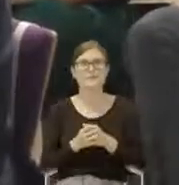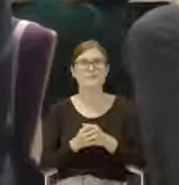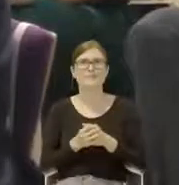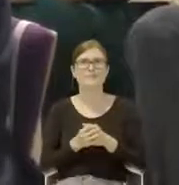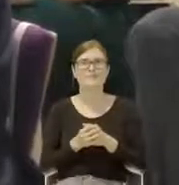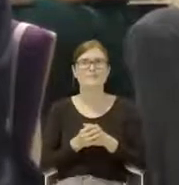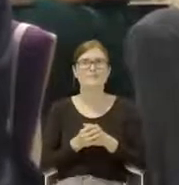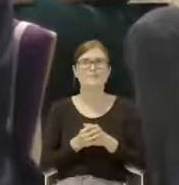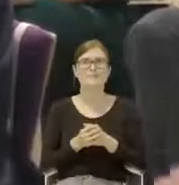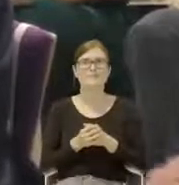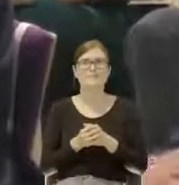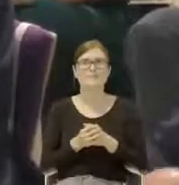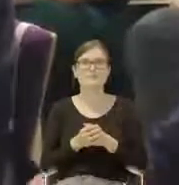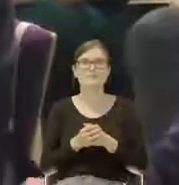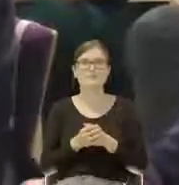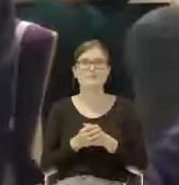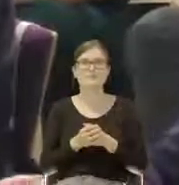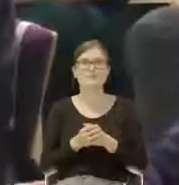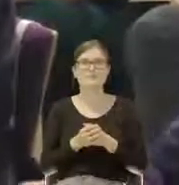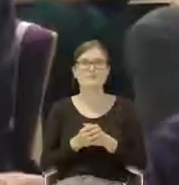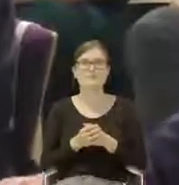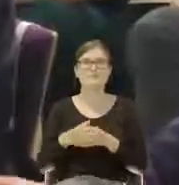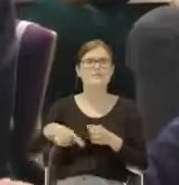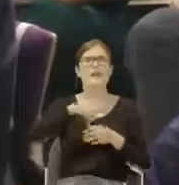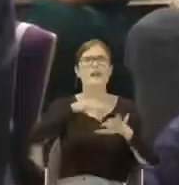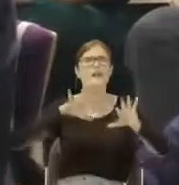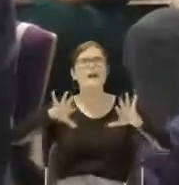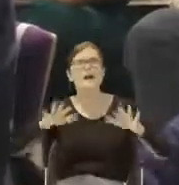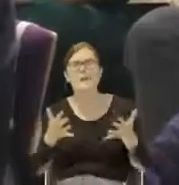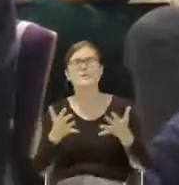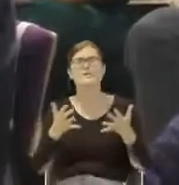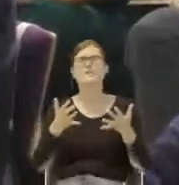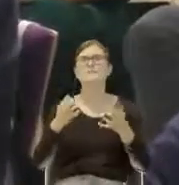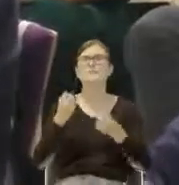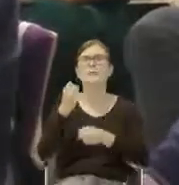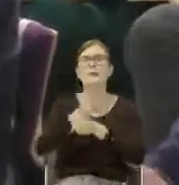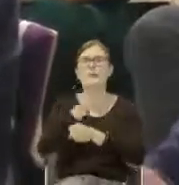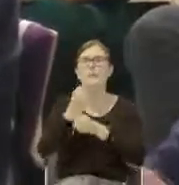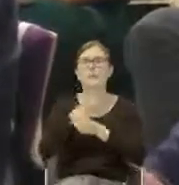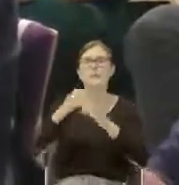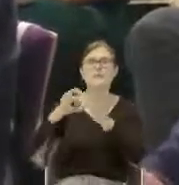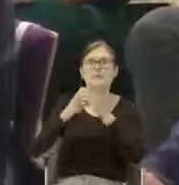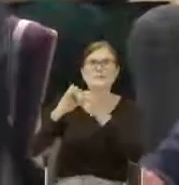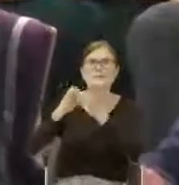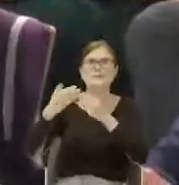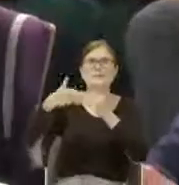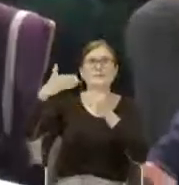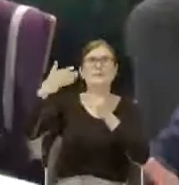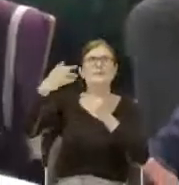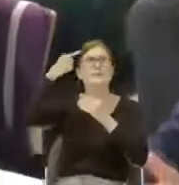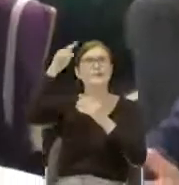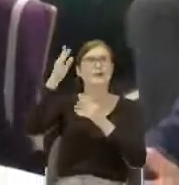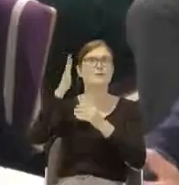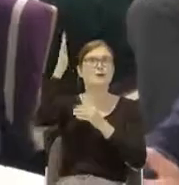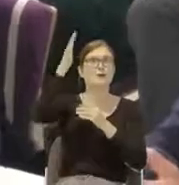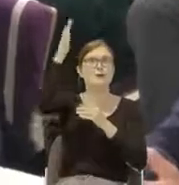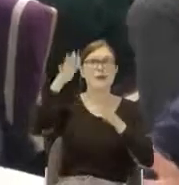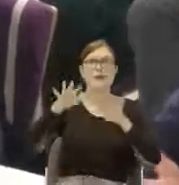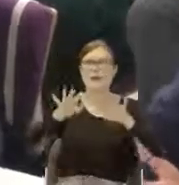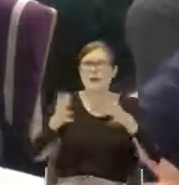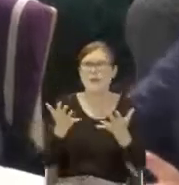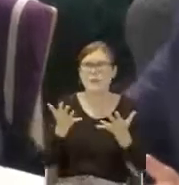asociaciones internacionales, incluyendo a Naciones Unidas y sus agencias. UN Habitat es y debe ser nuestro mejor